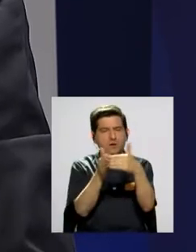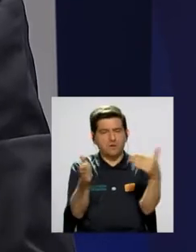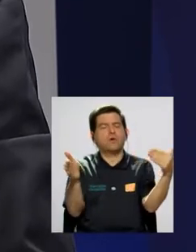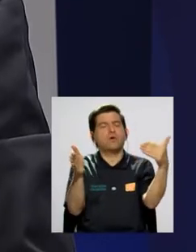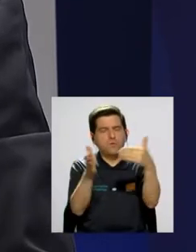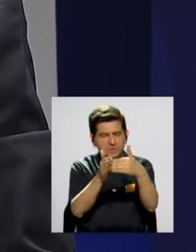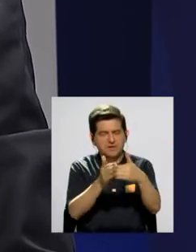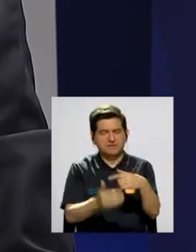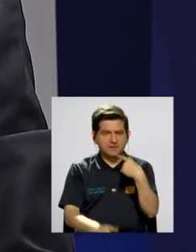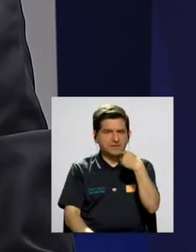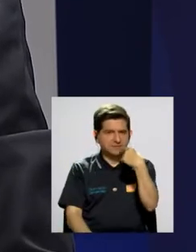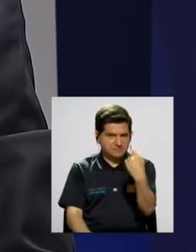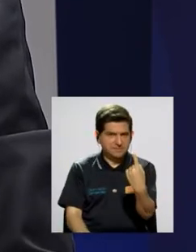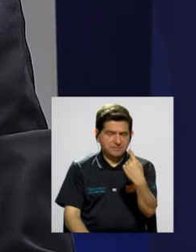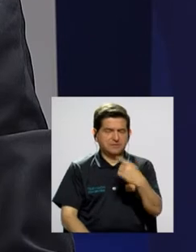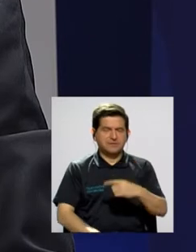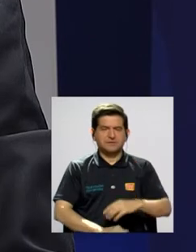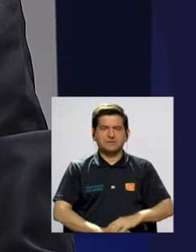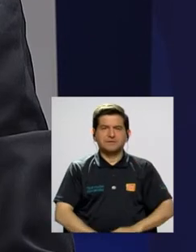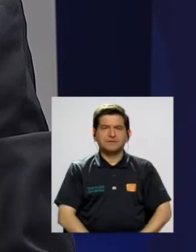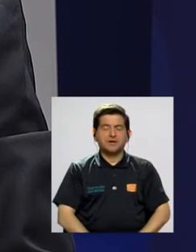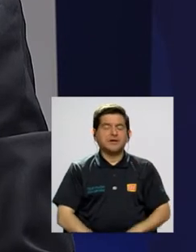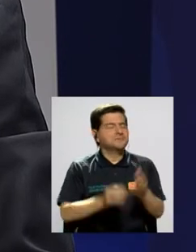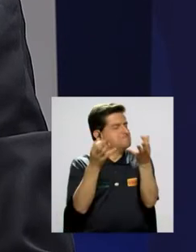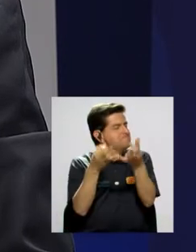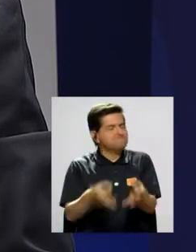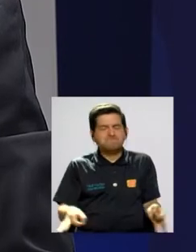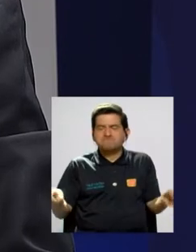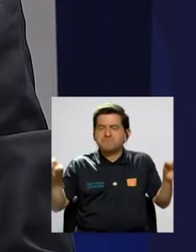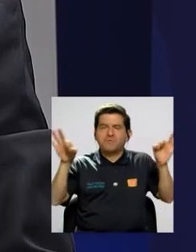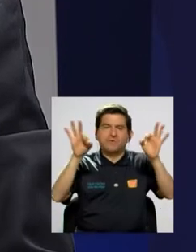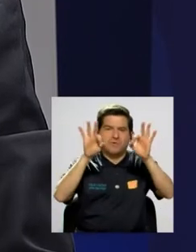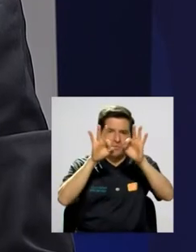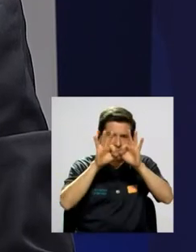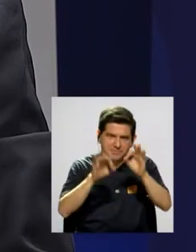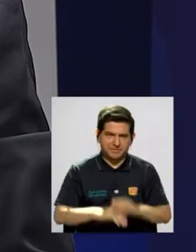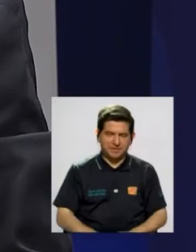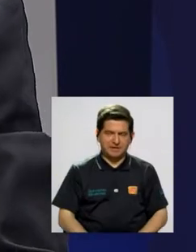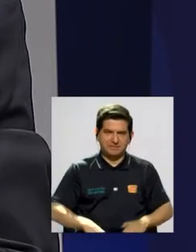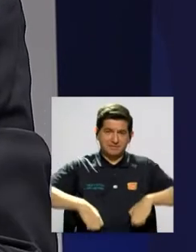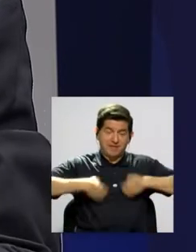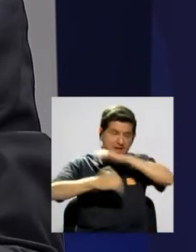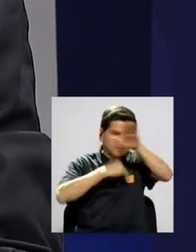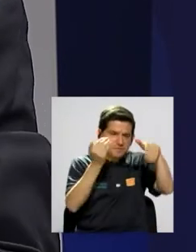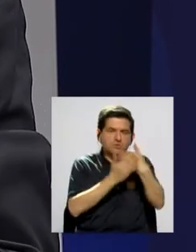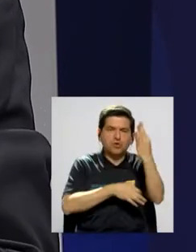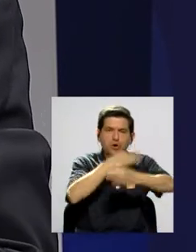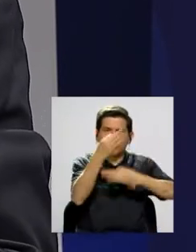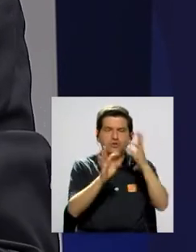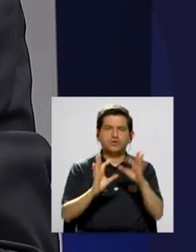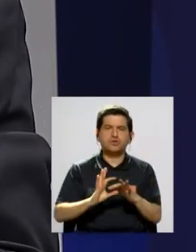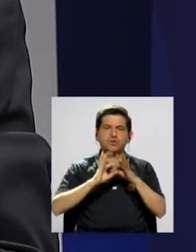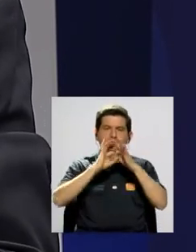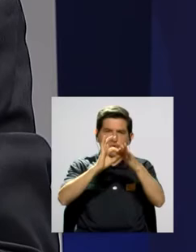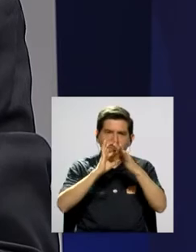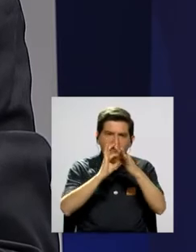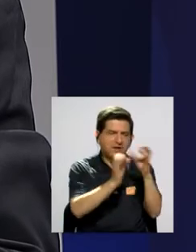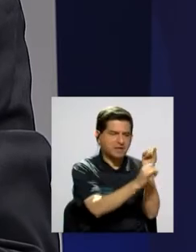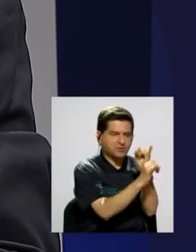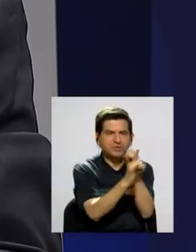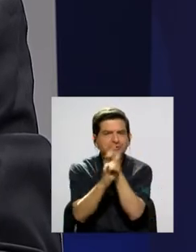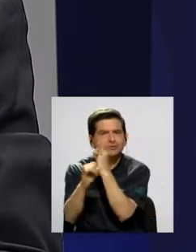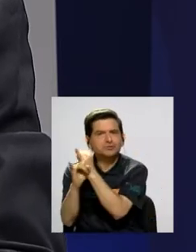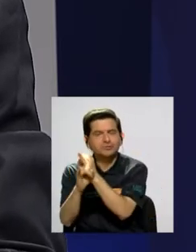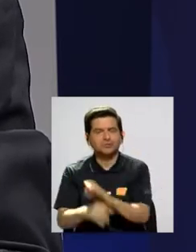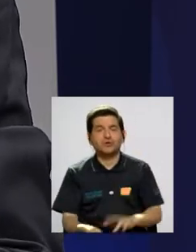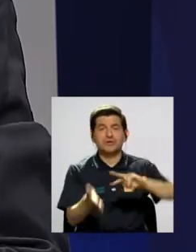plantear efectivamente la importancia que tiene el que existan todos este tipo de relacionamientos institucionales